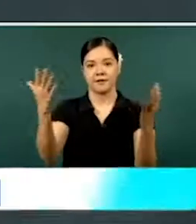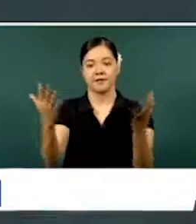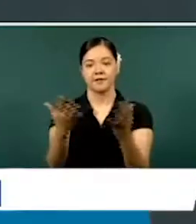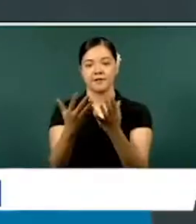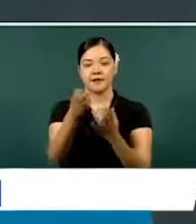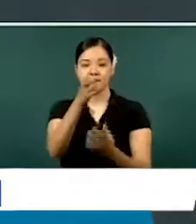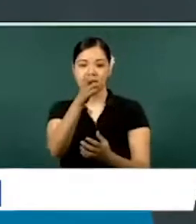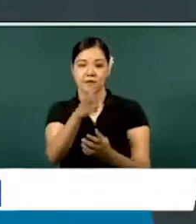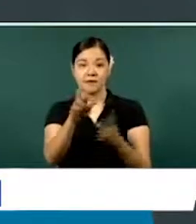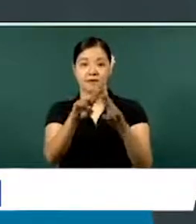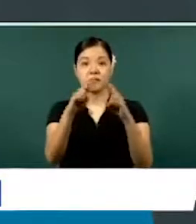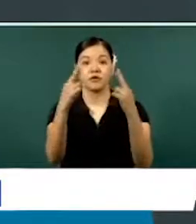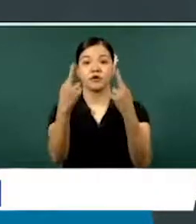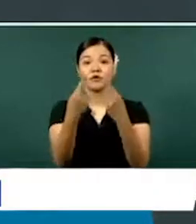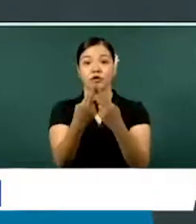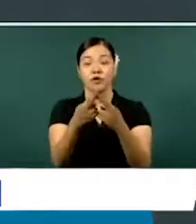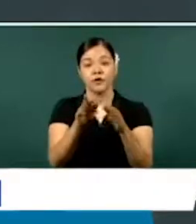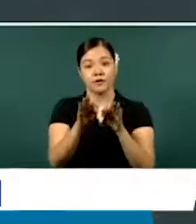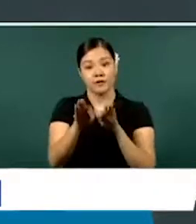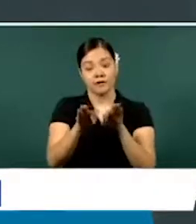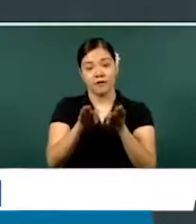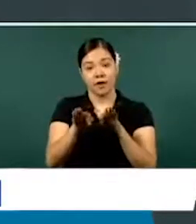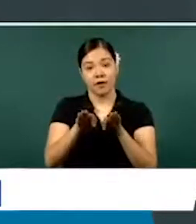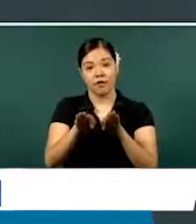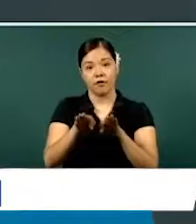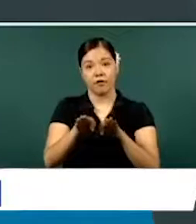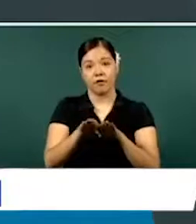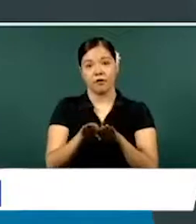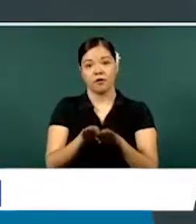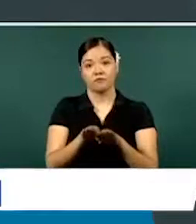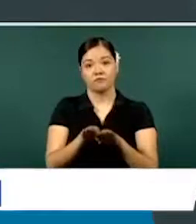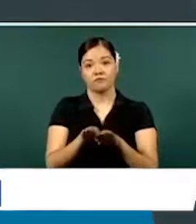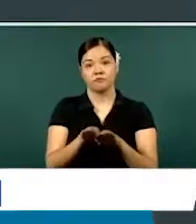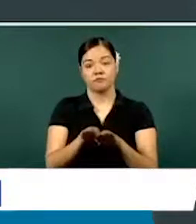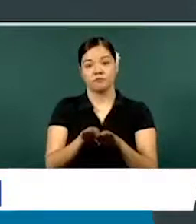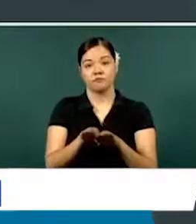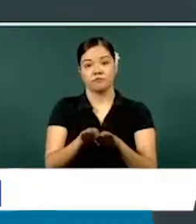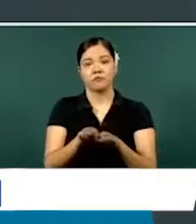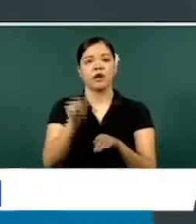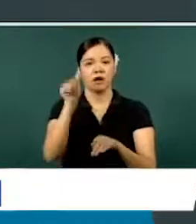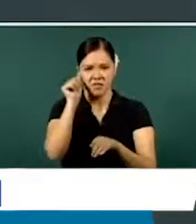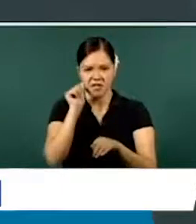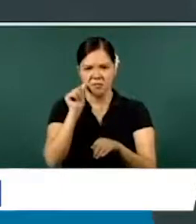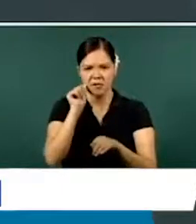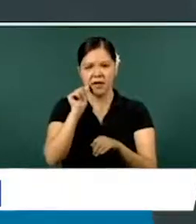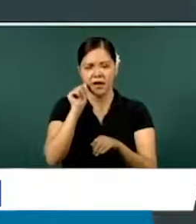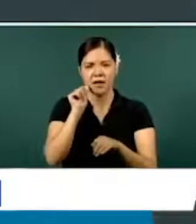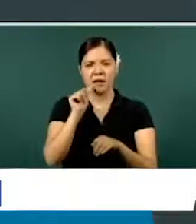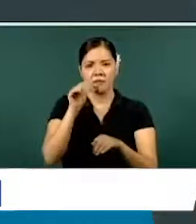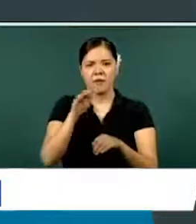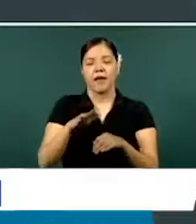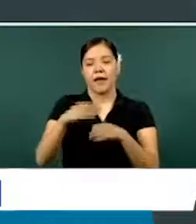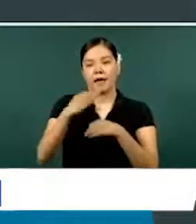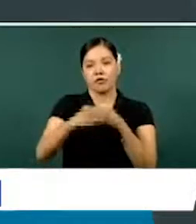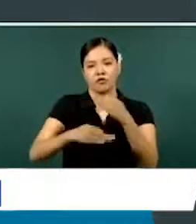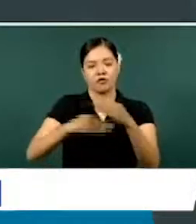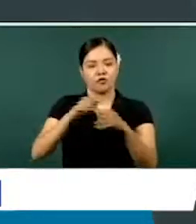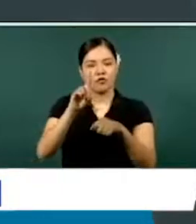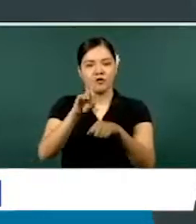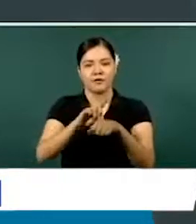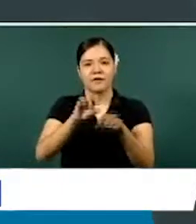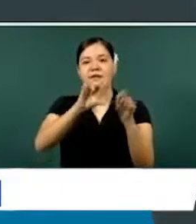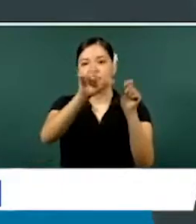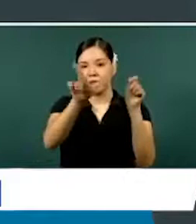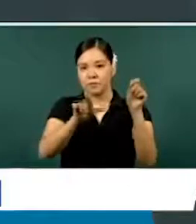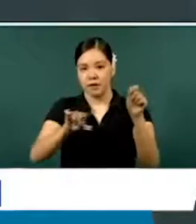conferencia matutina, en donde informó que en esa entidad la población que más lo necesita ya cuenta con los programas como